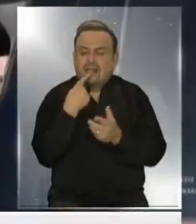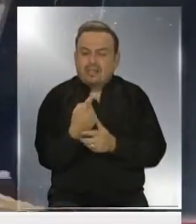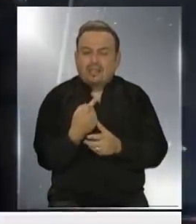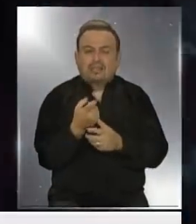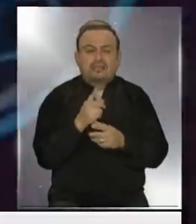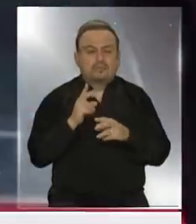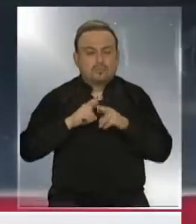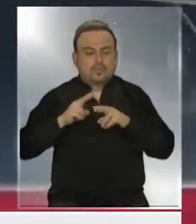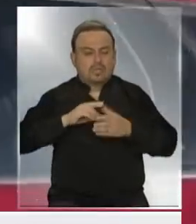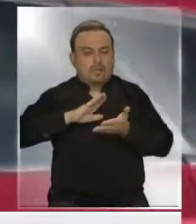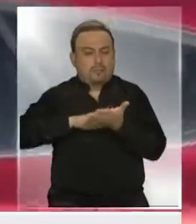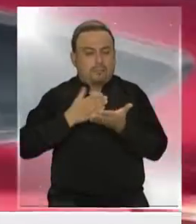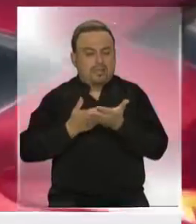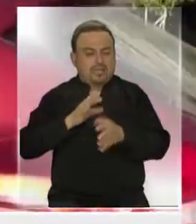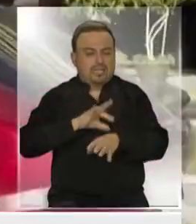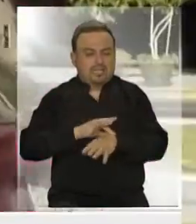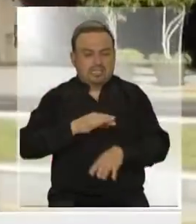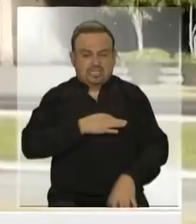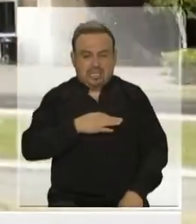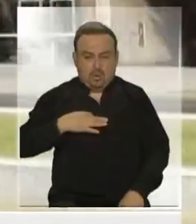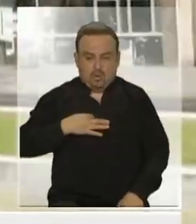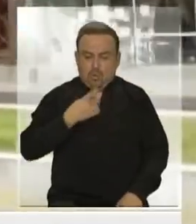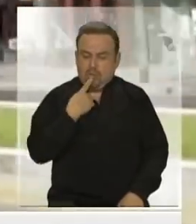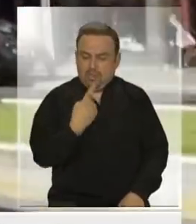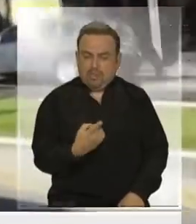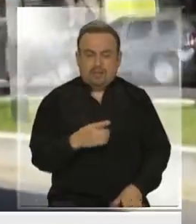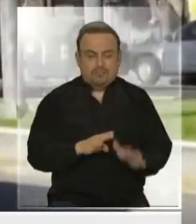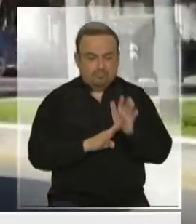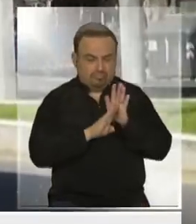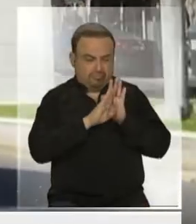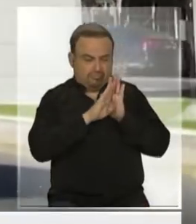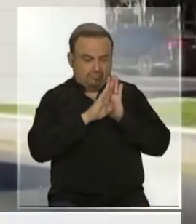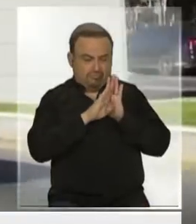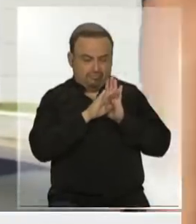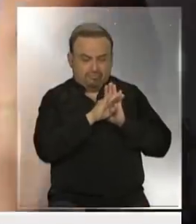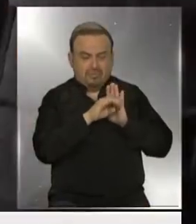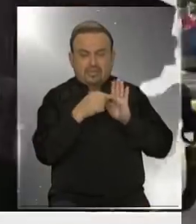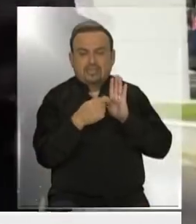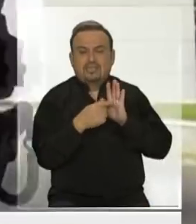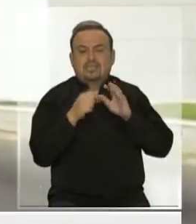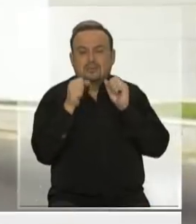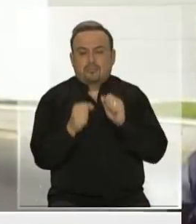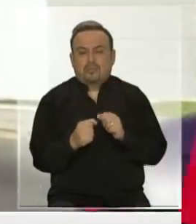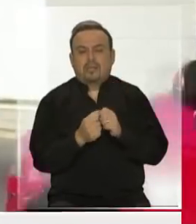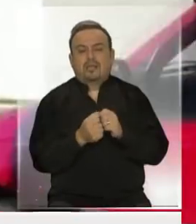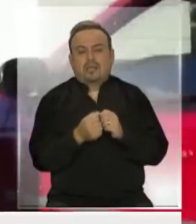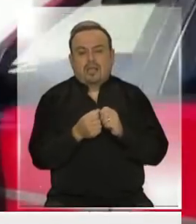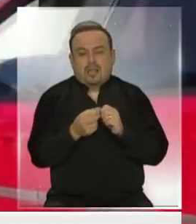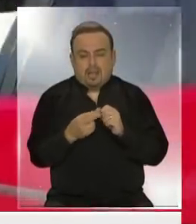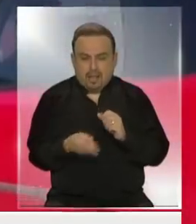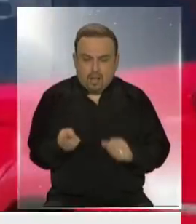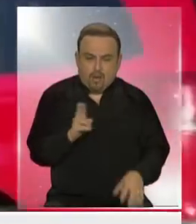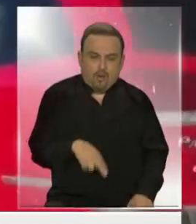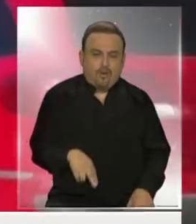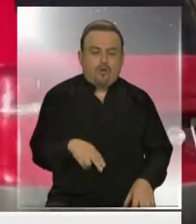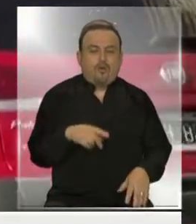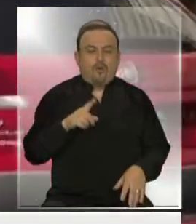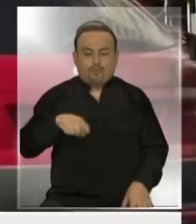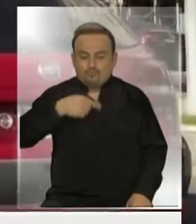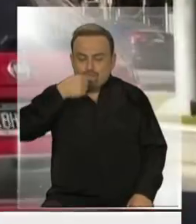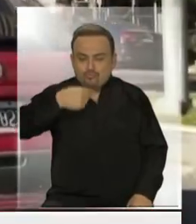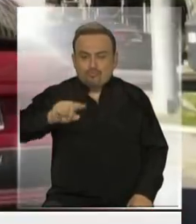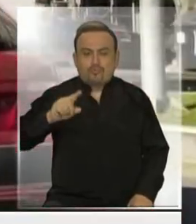la rae el peak la curva como le dicen también el pico más alto del virus podría recién desatarse en los